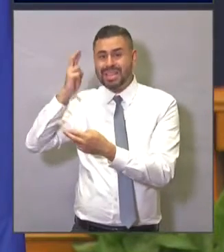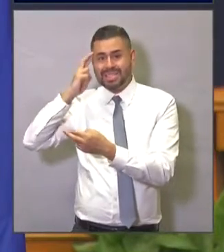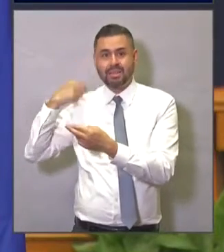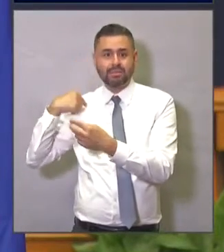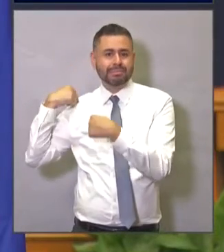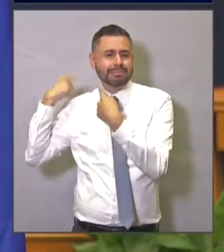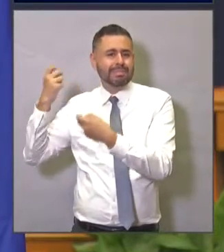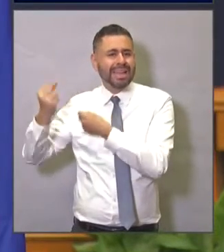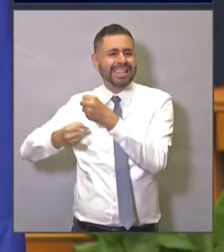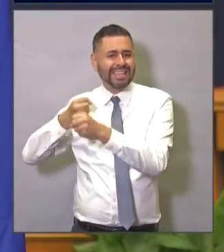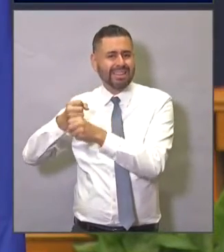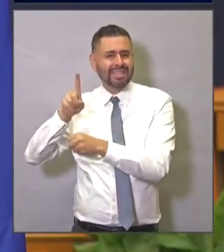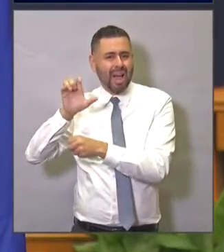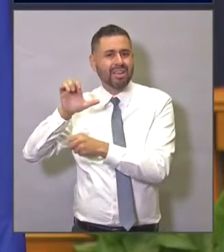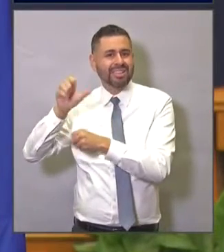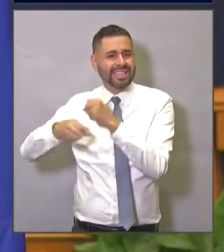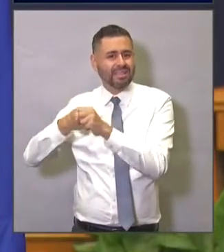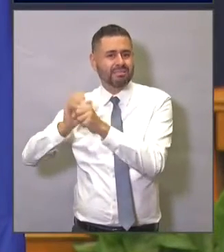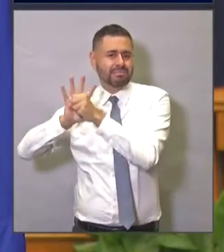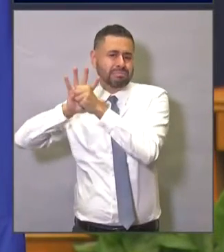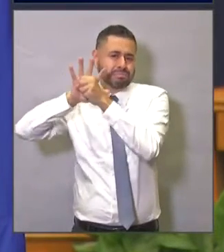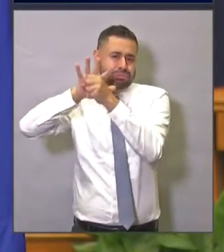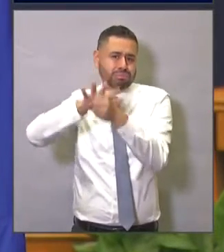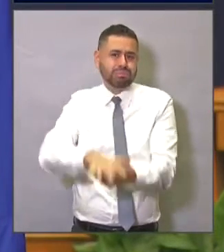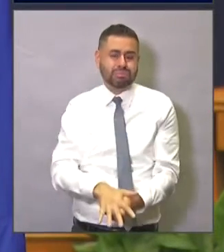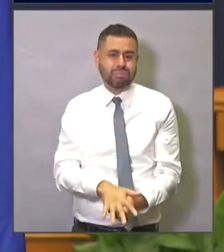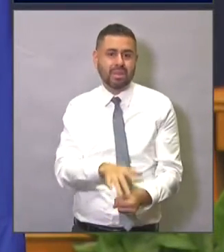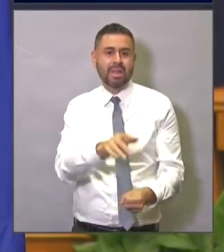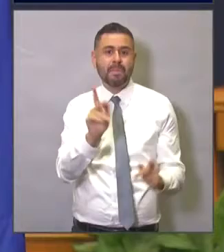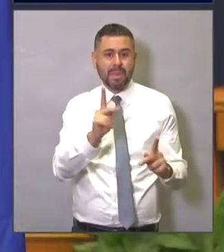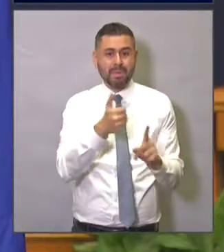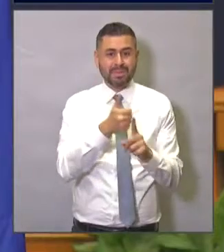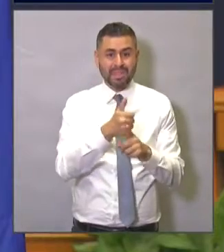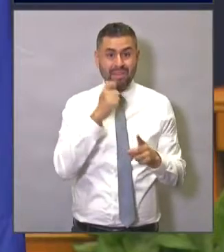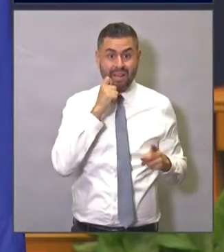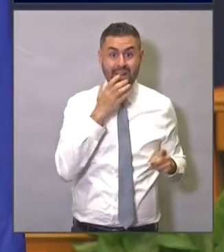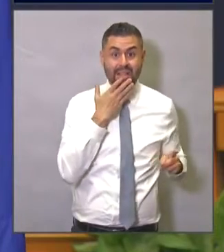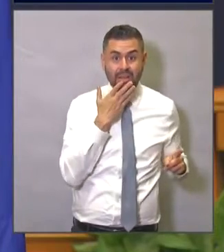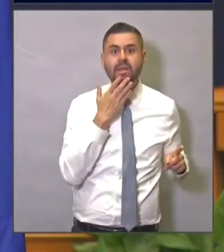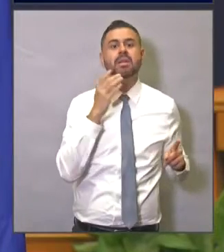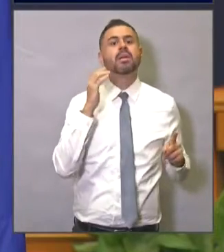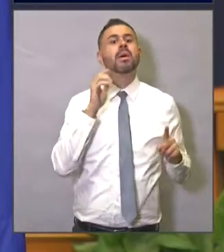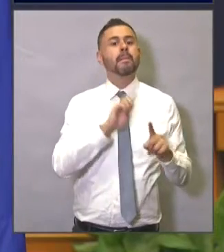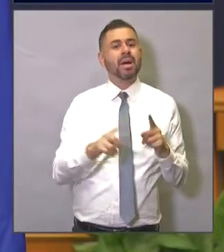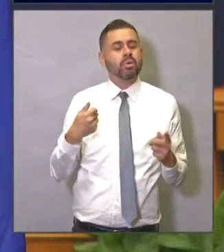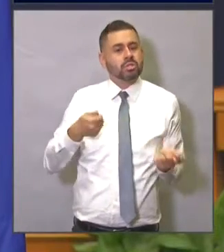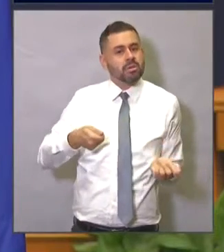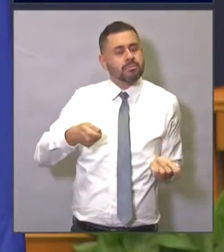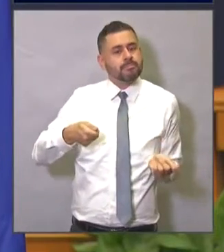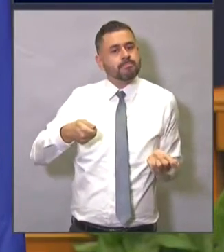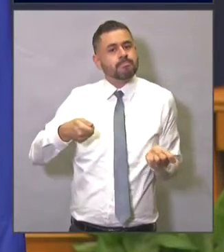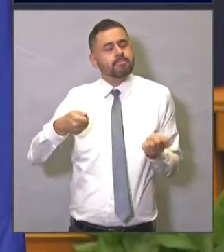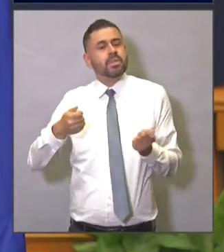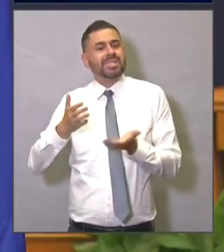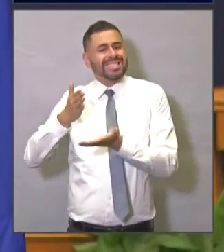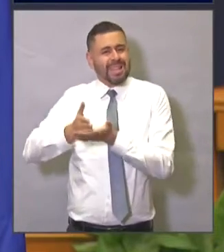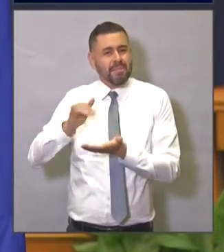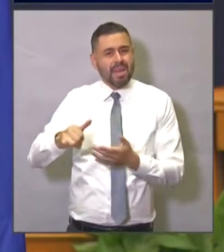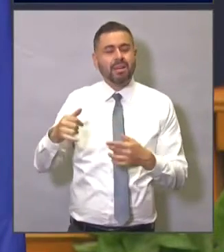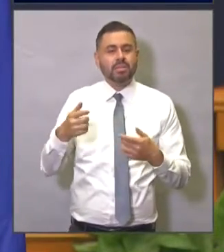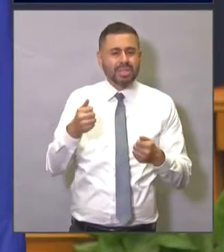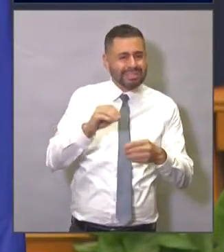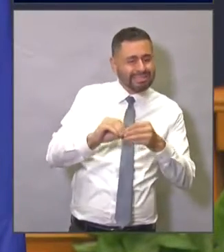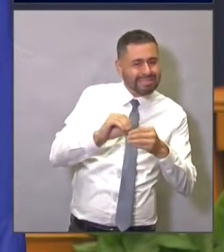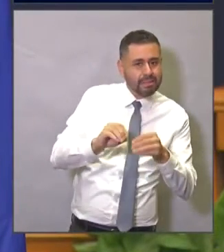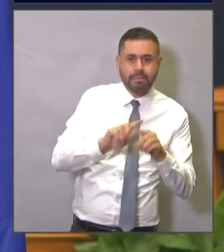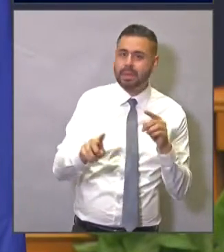les puedo asegurar que continuaremos abordando estos problemas mucho después de que esta pandemia